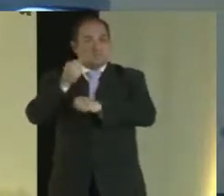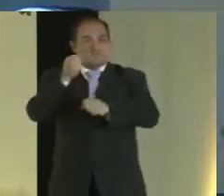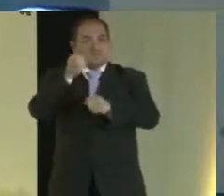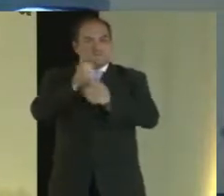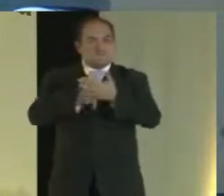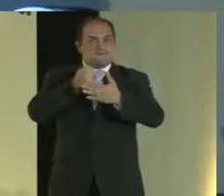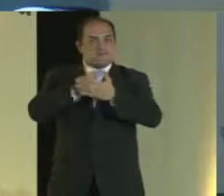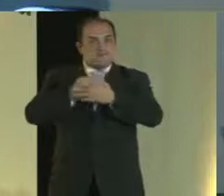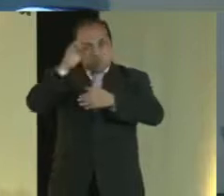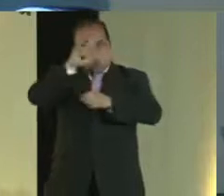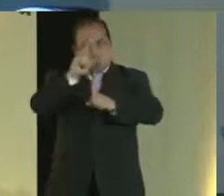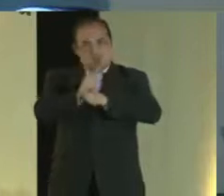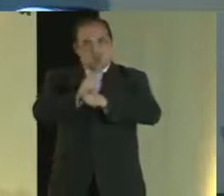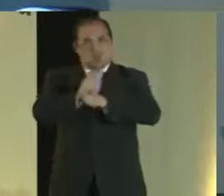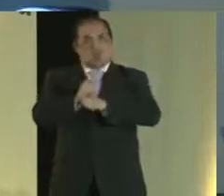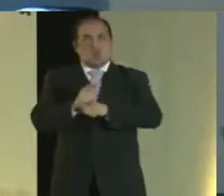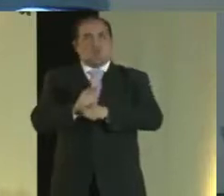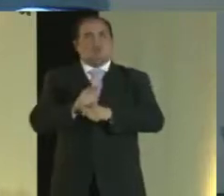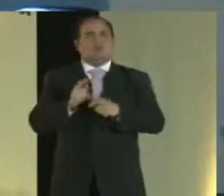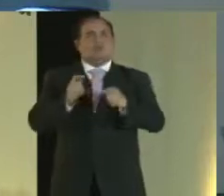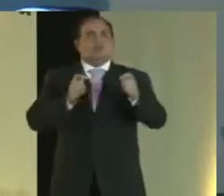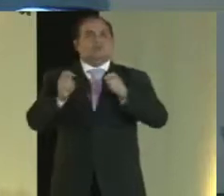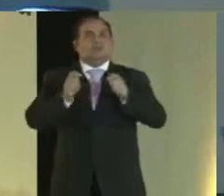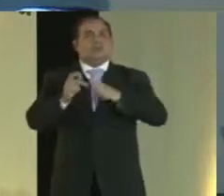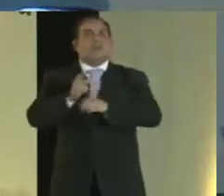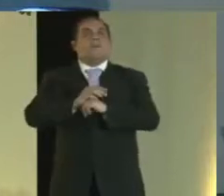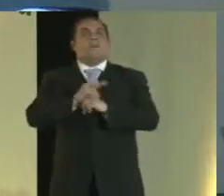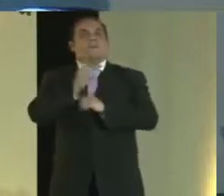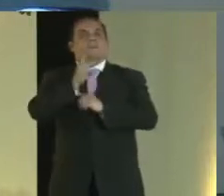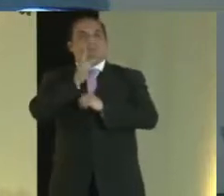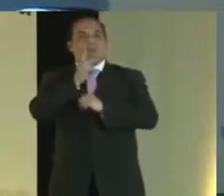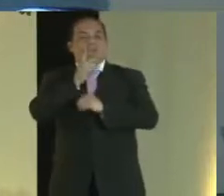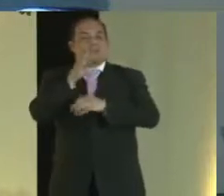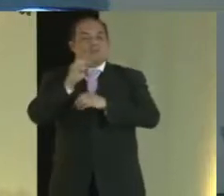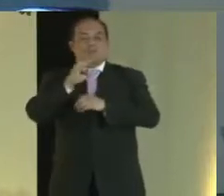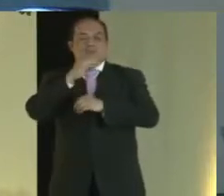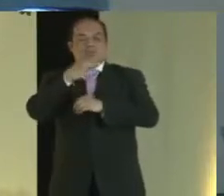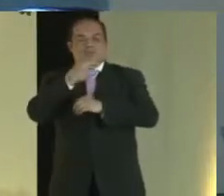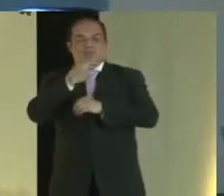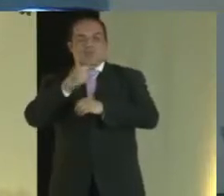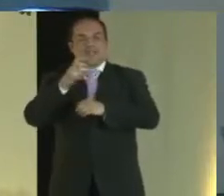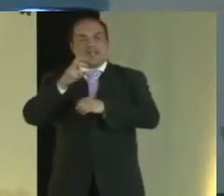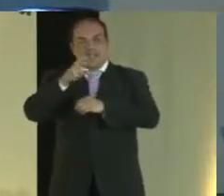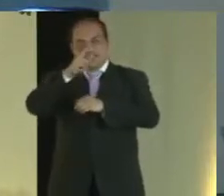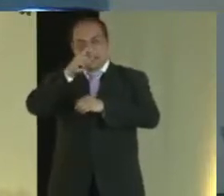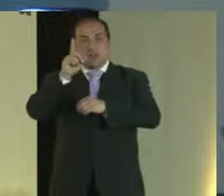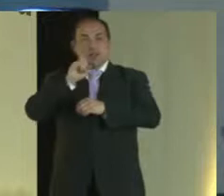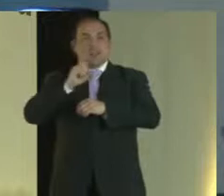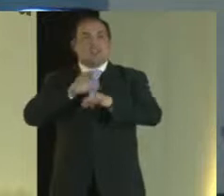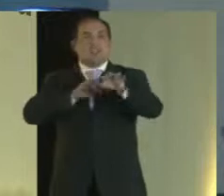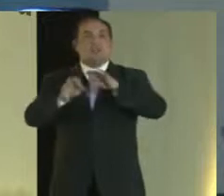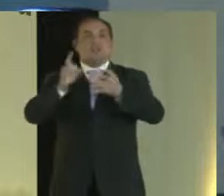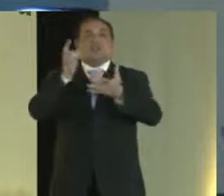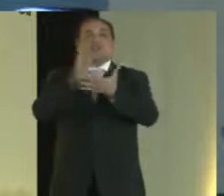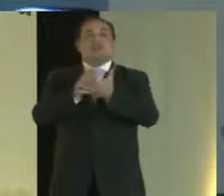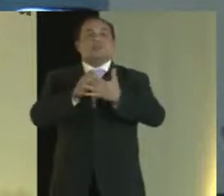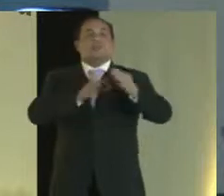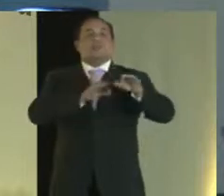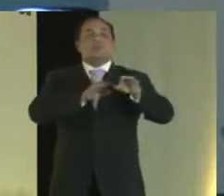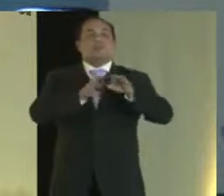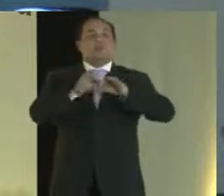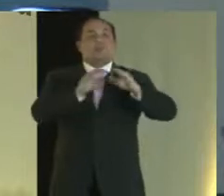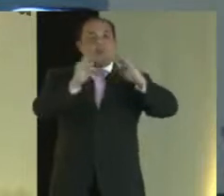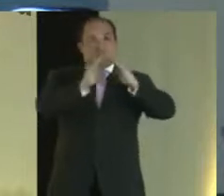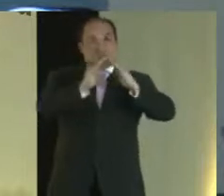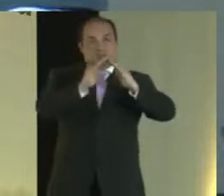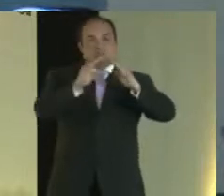de una cultura patriarcal que exige a las mujeres ocuparse en diversas tareas en el hogar y de una